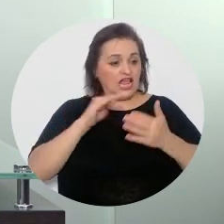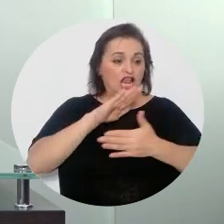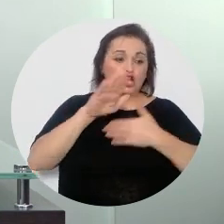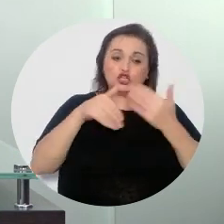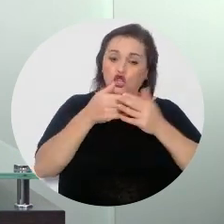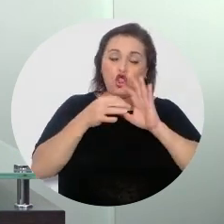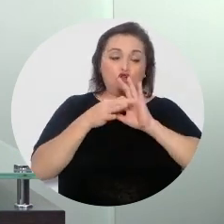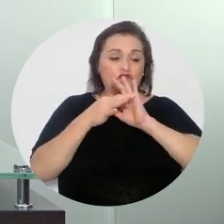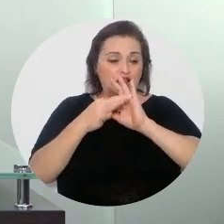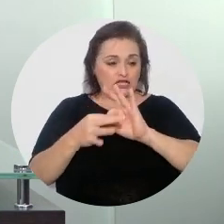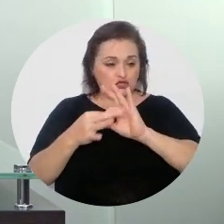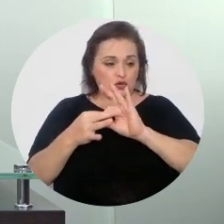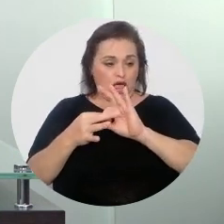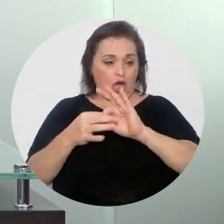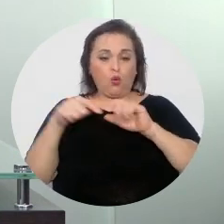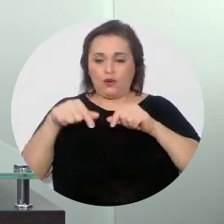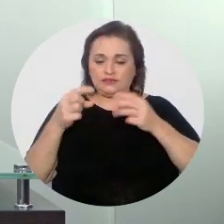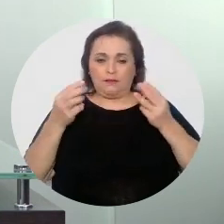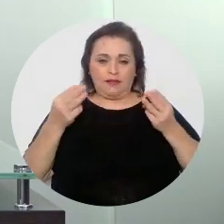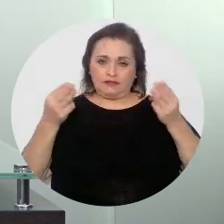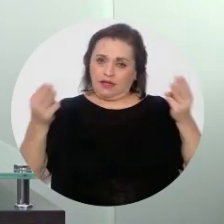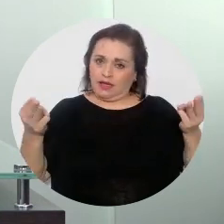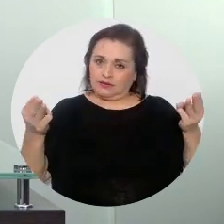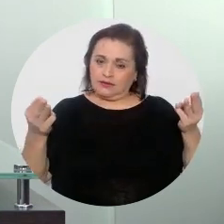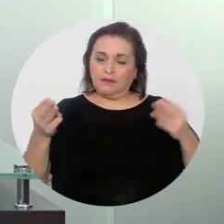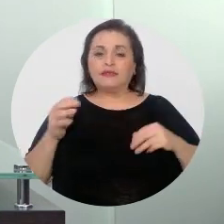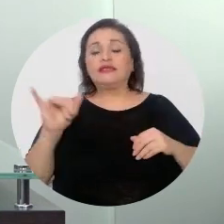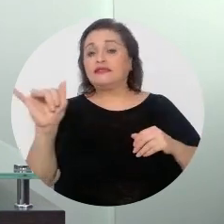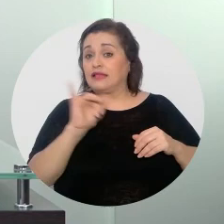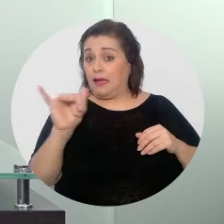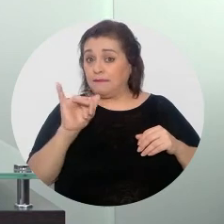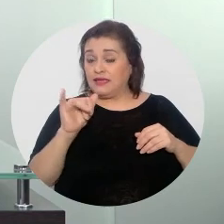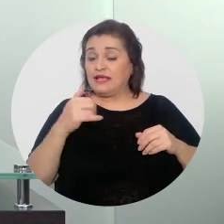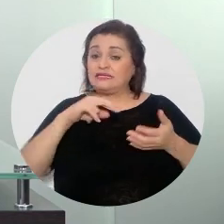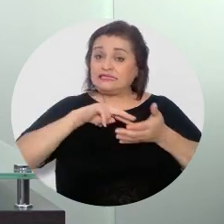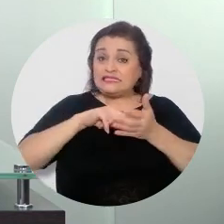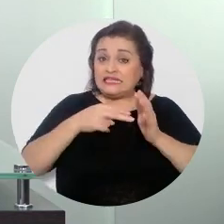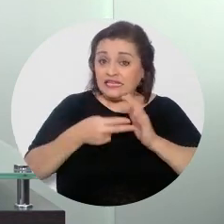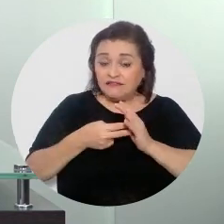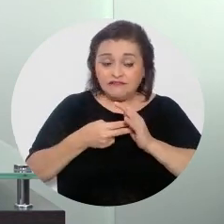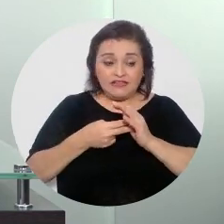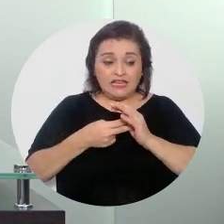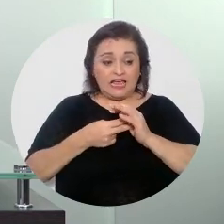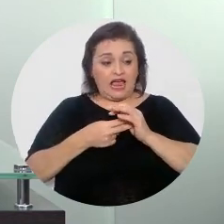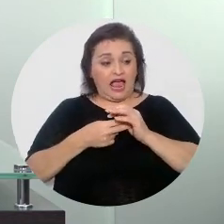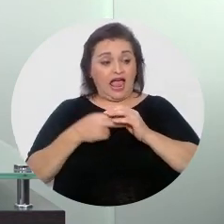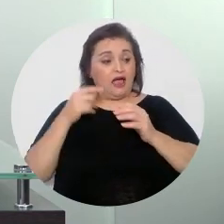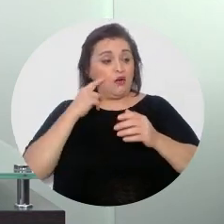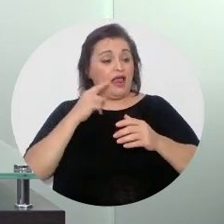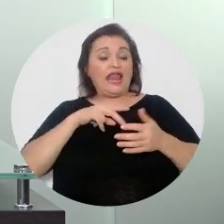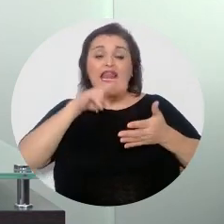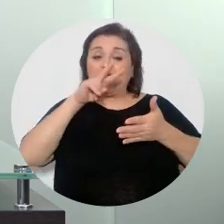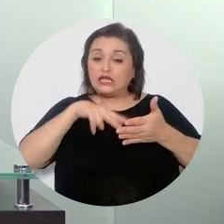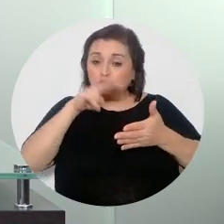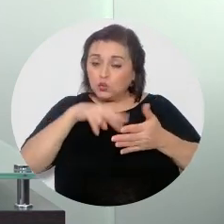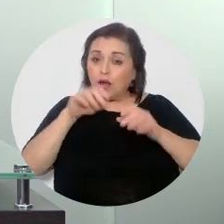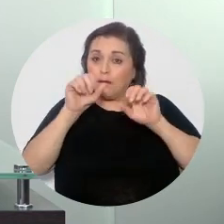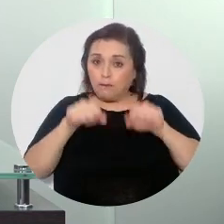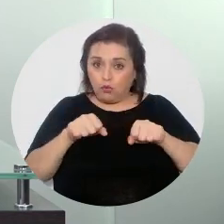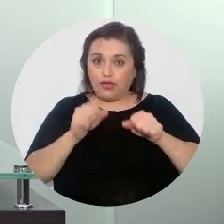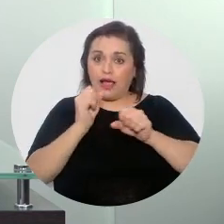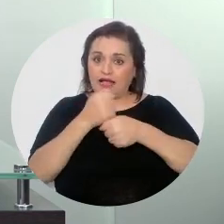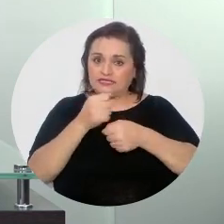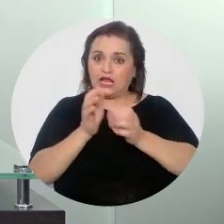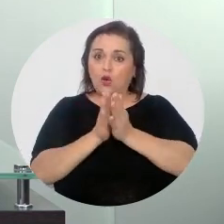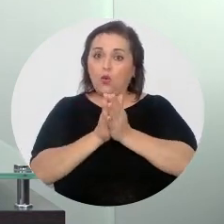al tanto de los asuntos que tienen que ver también con esta materia y que implican un enlace entre la lectura